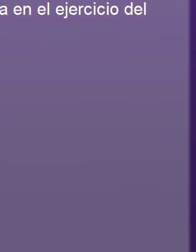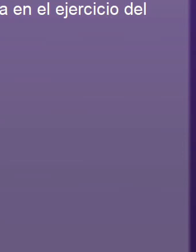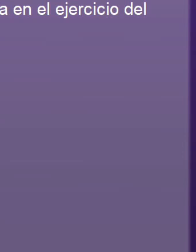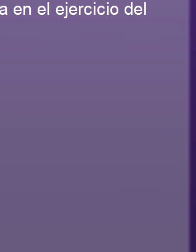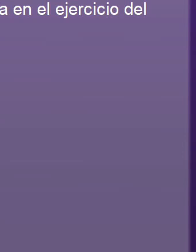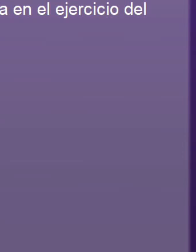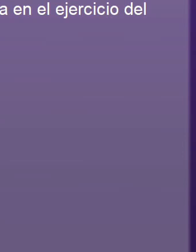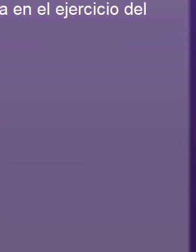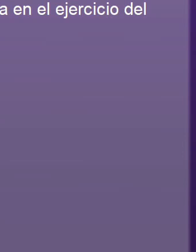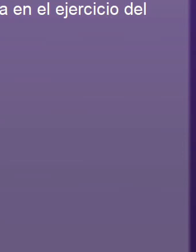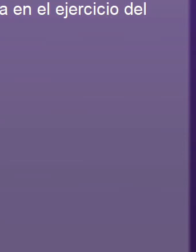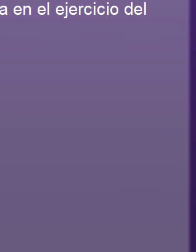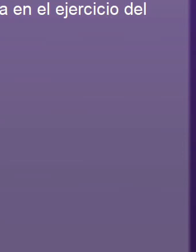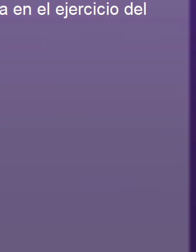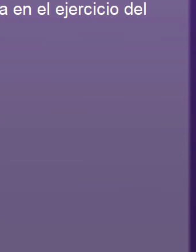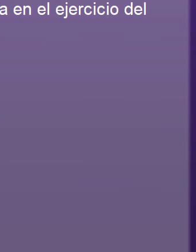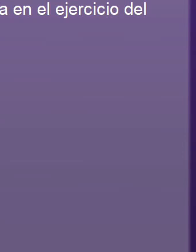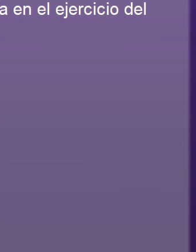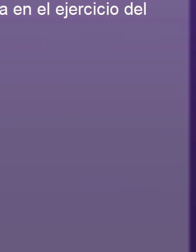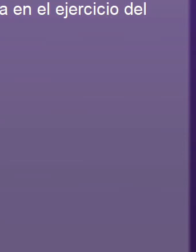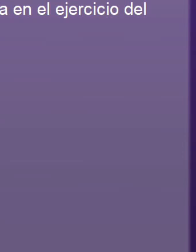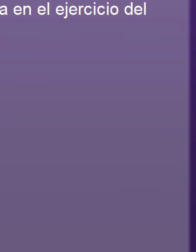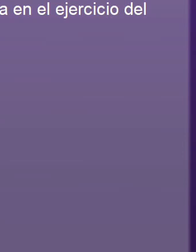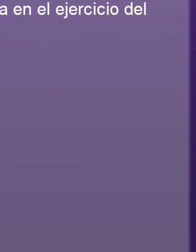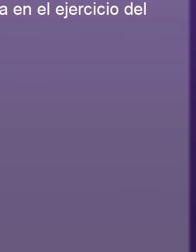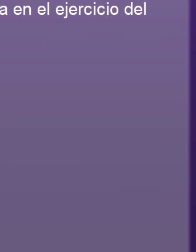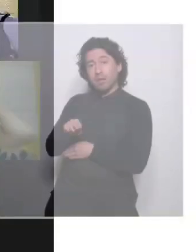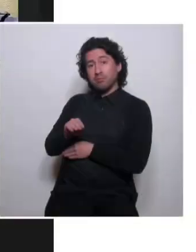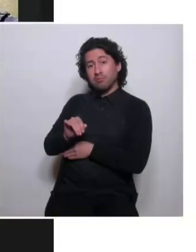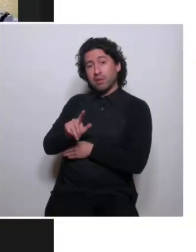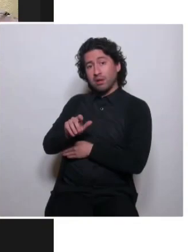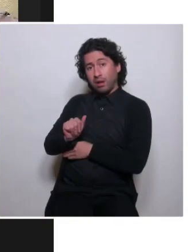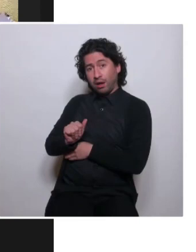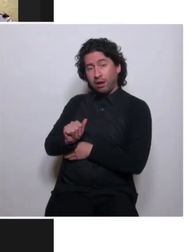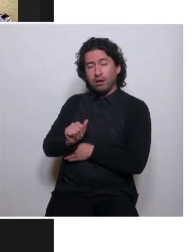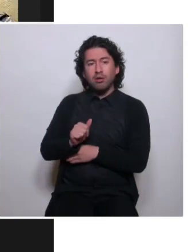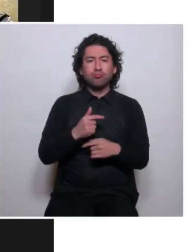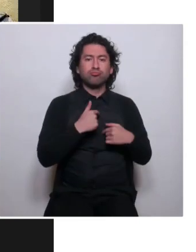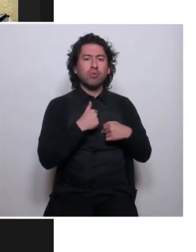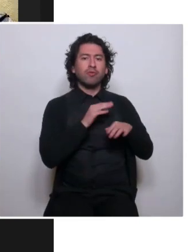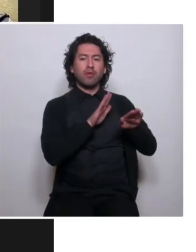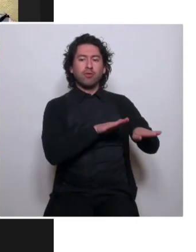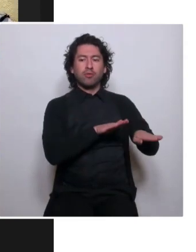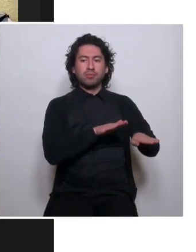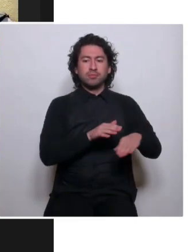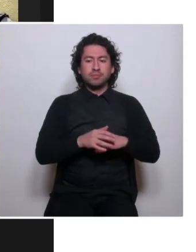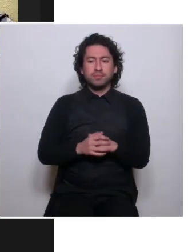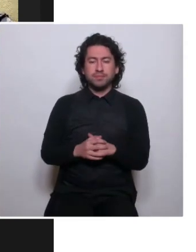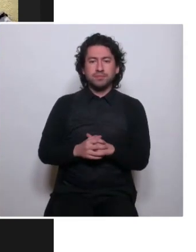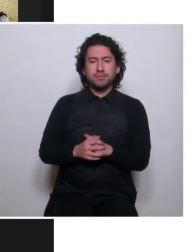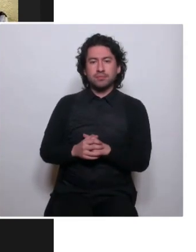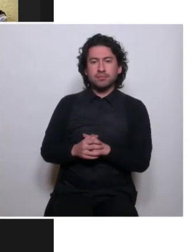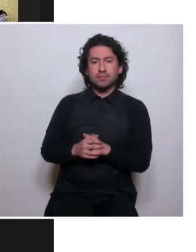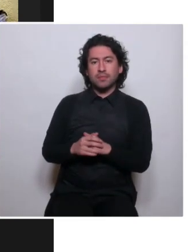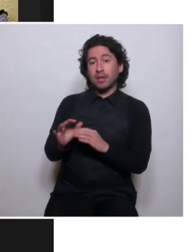¿Cómo vota Camila Zárate? Voto a favor, señor secretario.